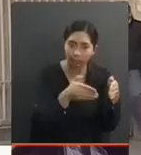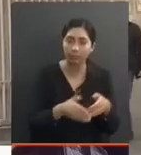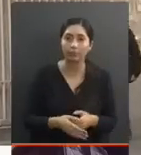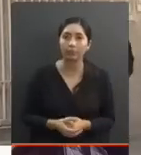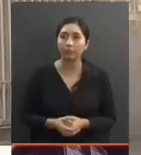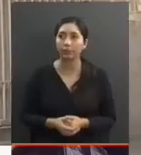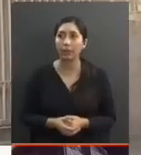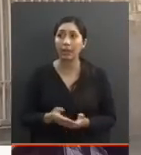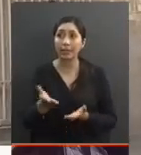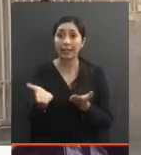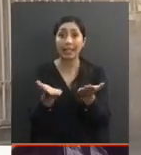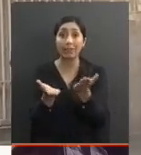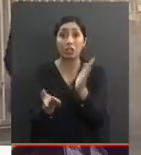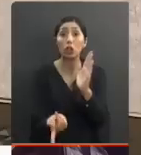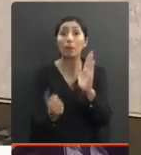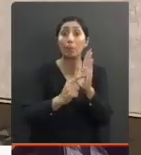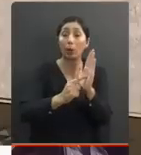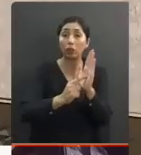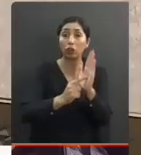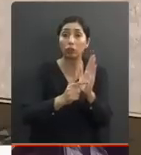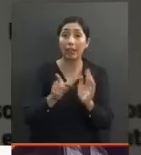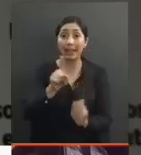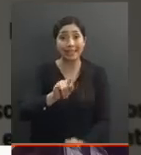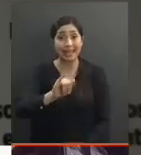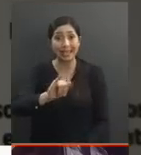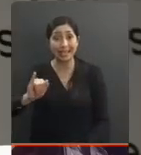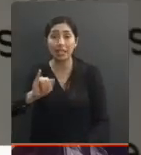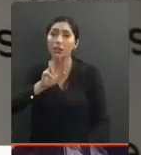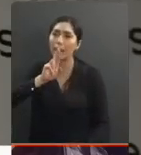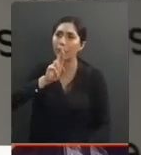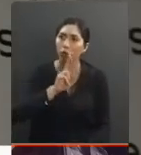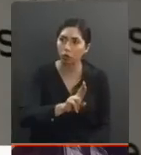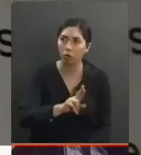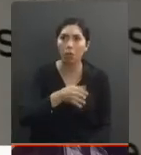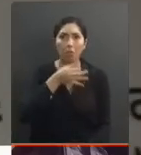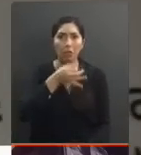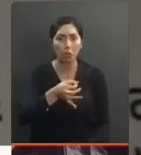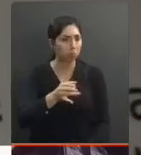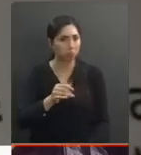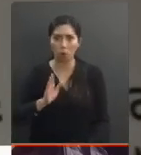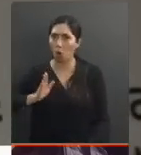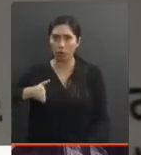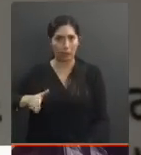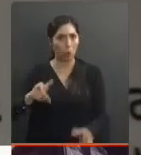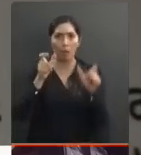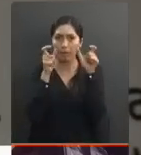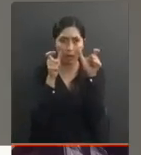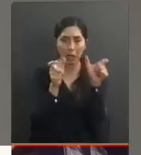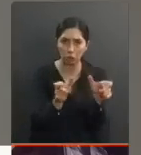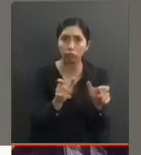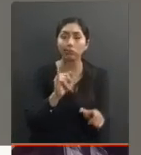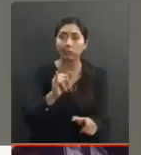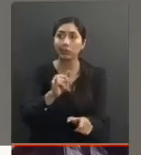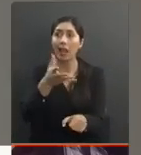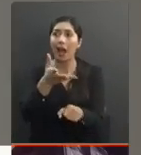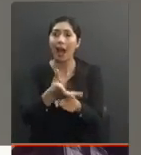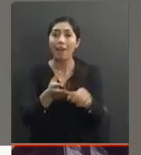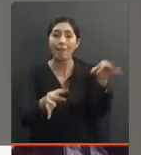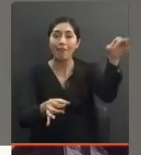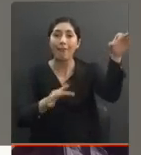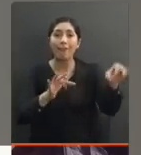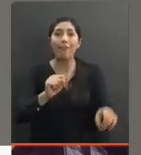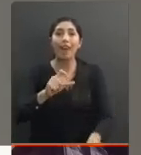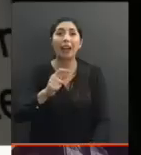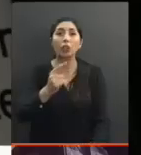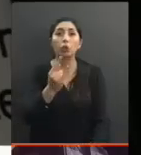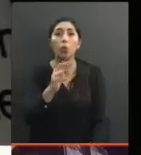El Servicio de Impuestos Internos respondió, descartó que haya dejado de fiscalizar, reconoció que el uso de facturas falsas en el rubro es un